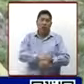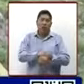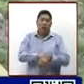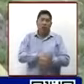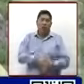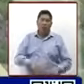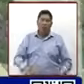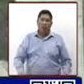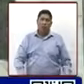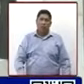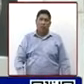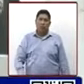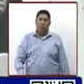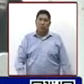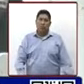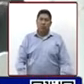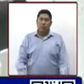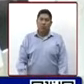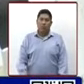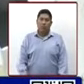aprehendidos.